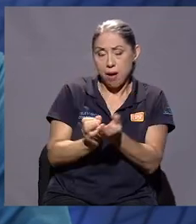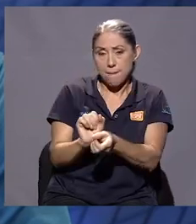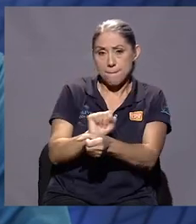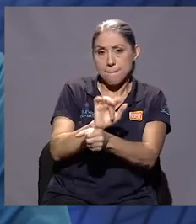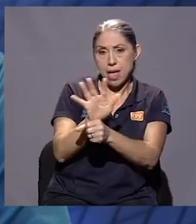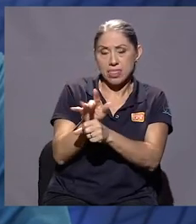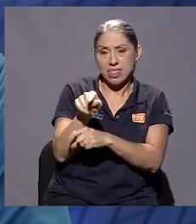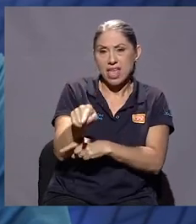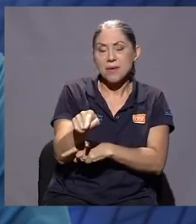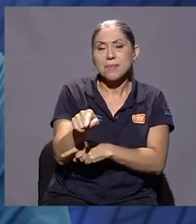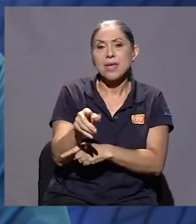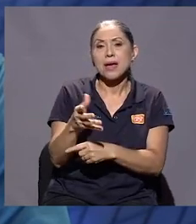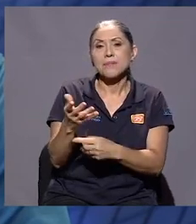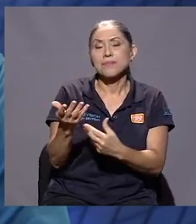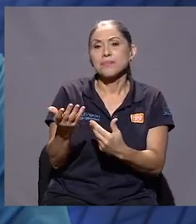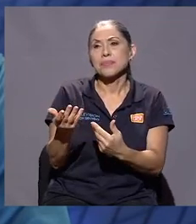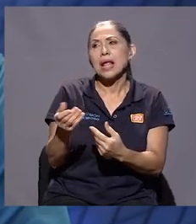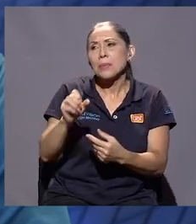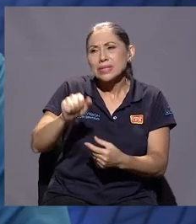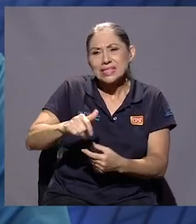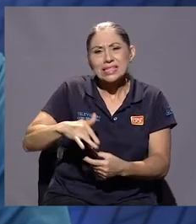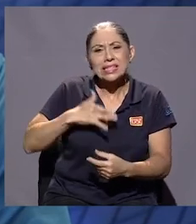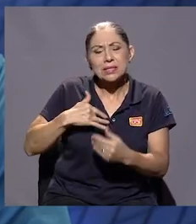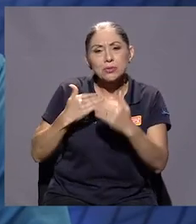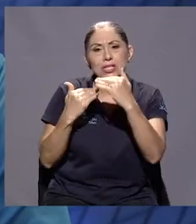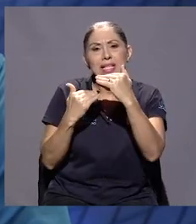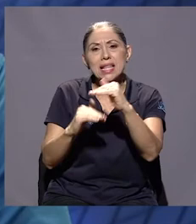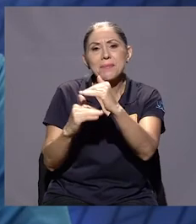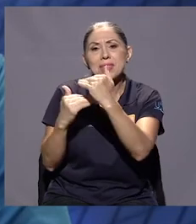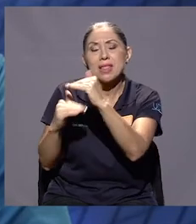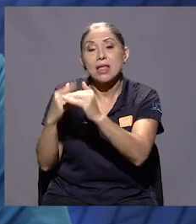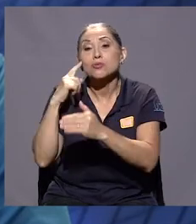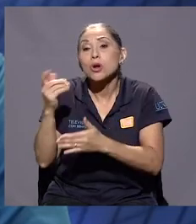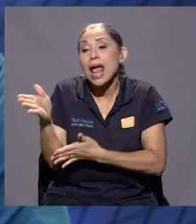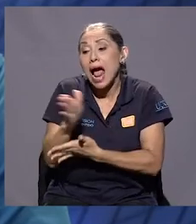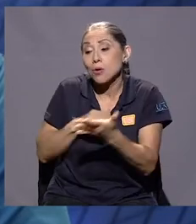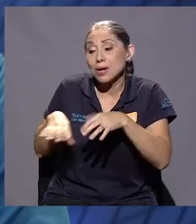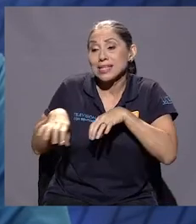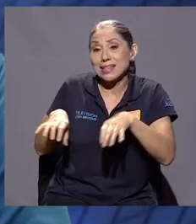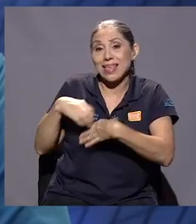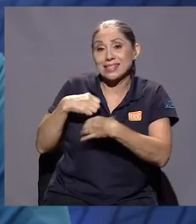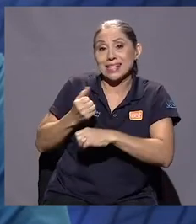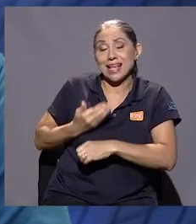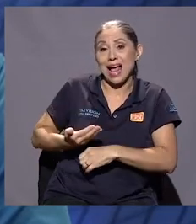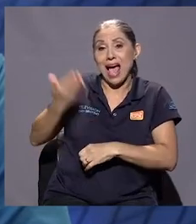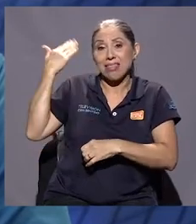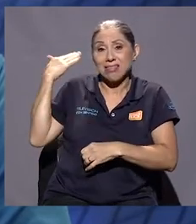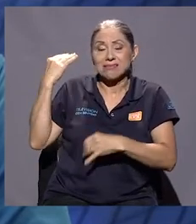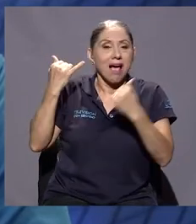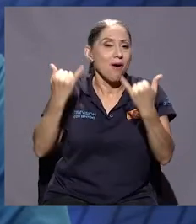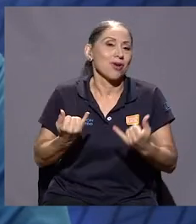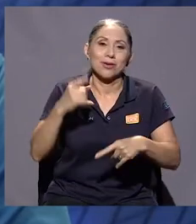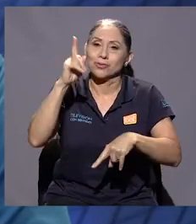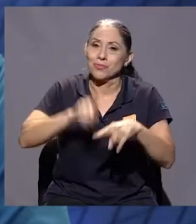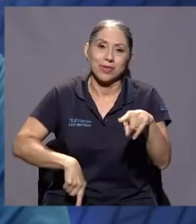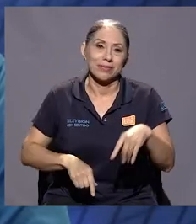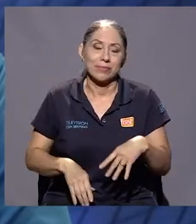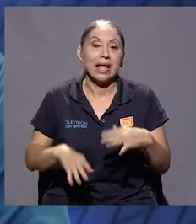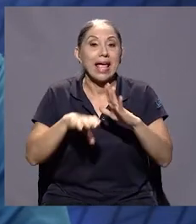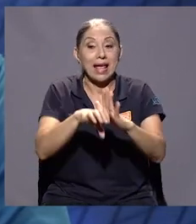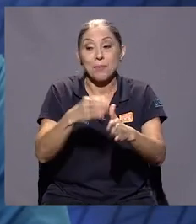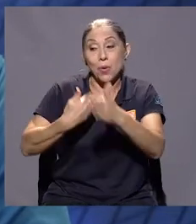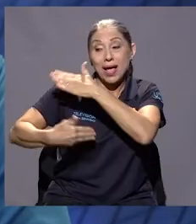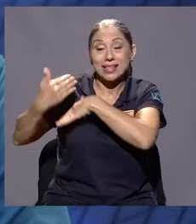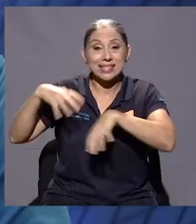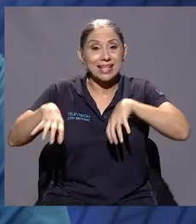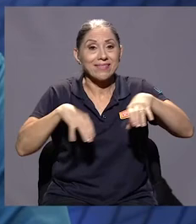limitados la disyuntiva de que hay ciertas actividades que se dejaron de hacer porque eran de actividad presenciales como en su